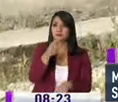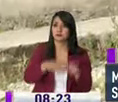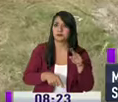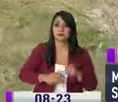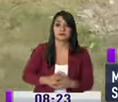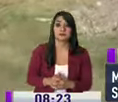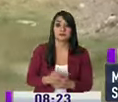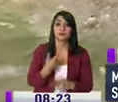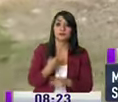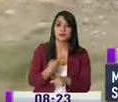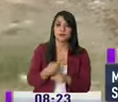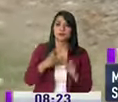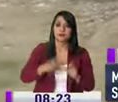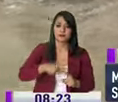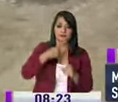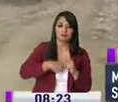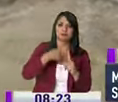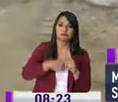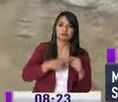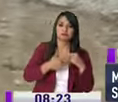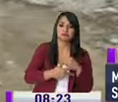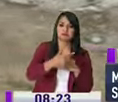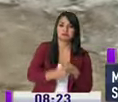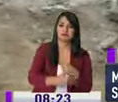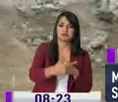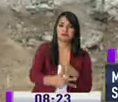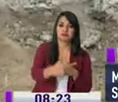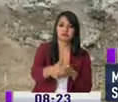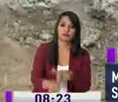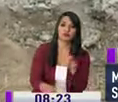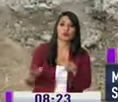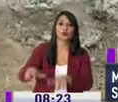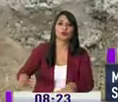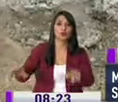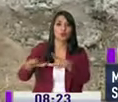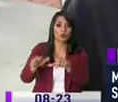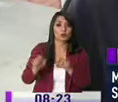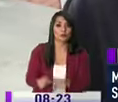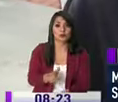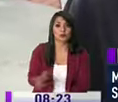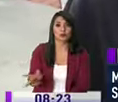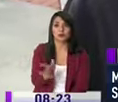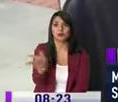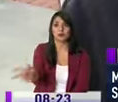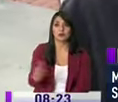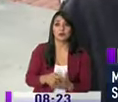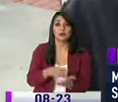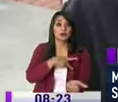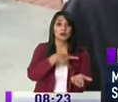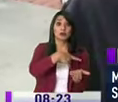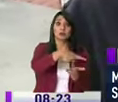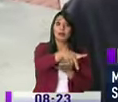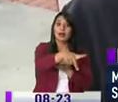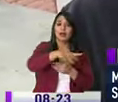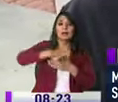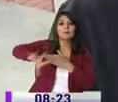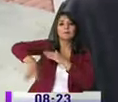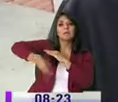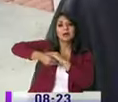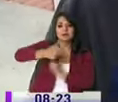ingresar, por lo que deben arrendar parqueaderos en otros sitios donde las vías están en mejor estado. Me toca pagar un extra